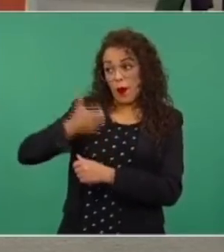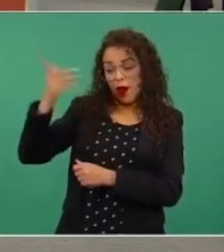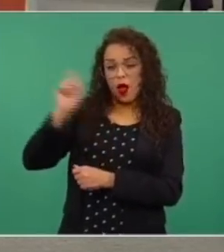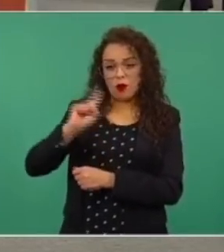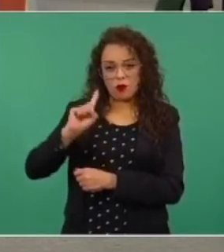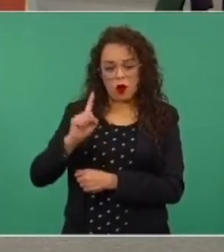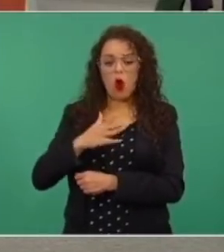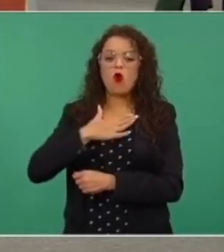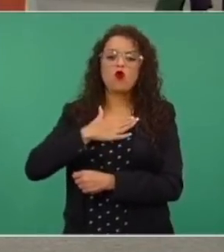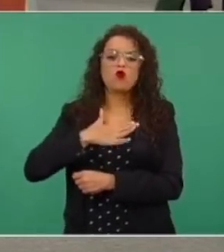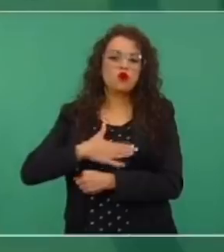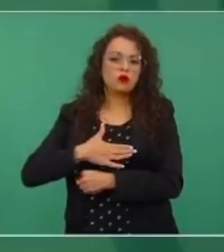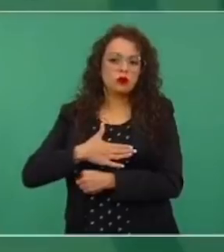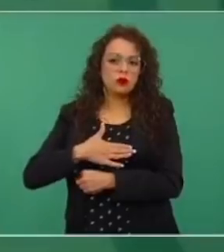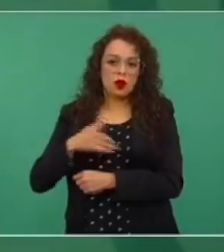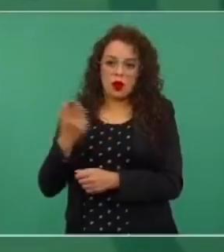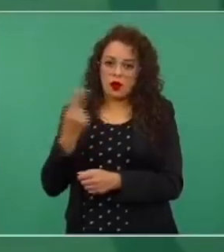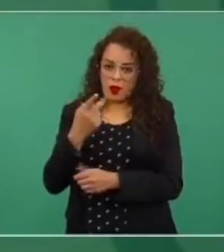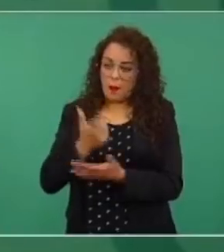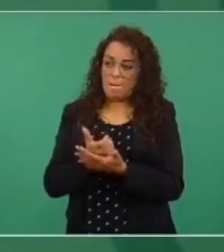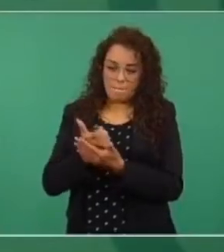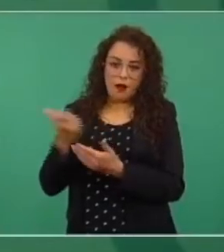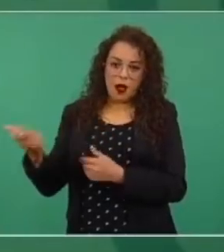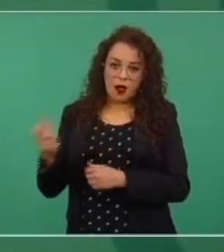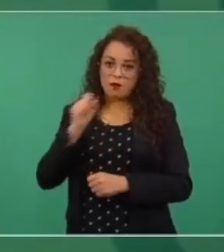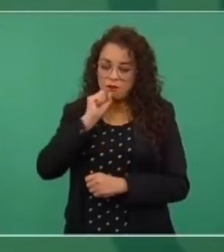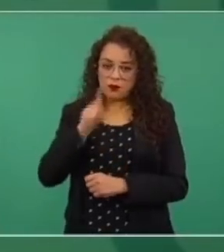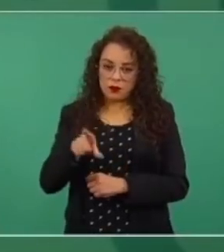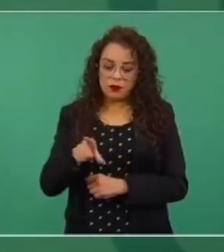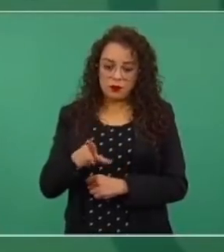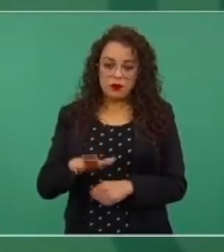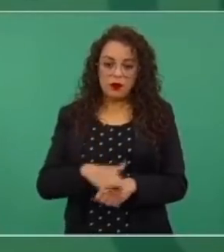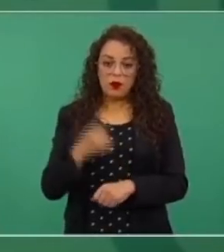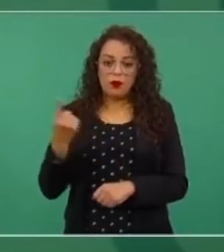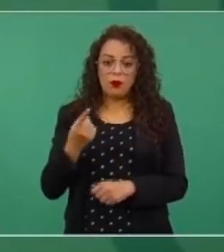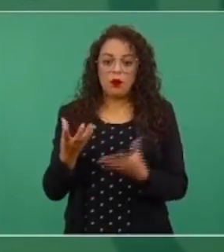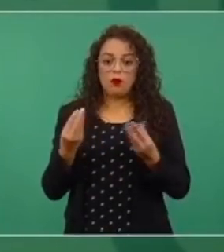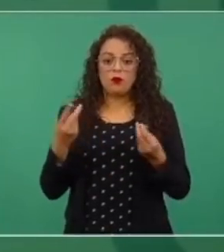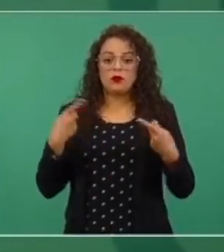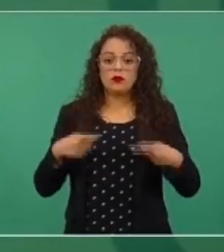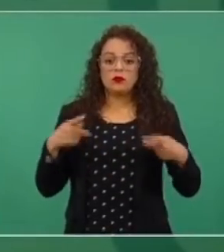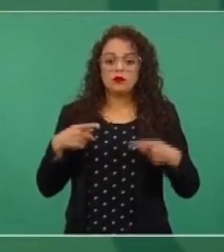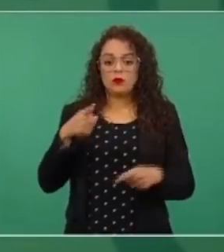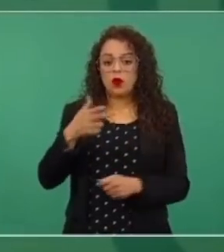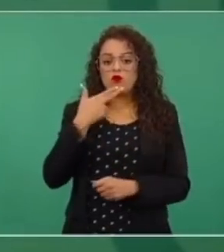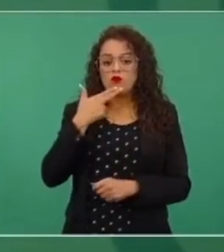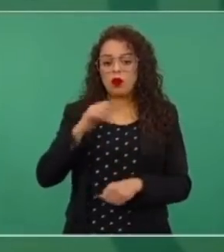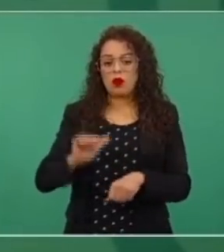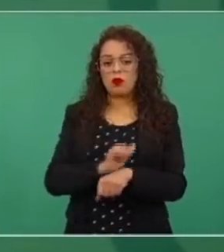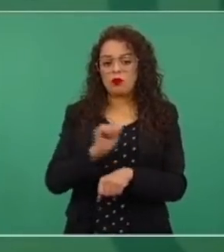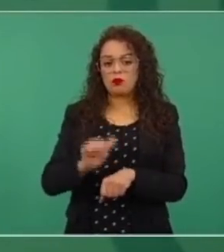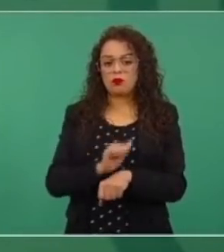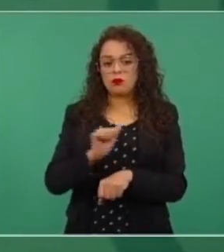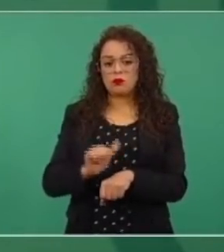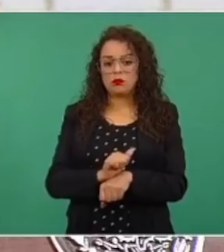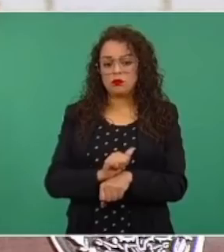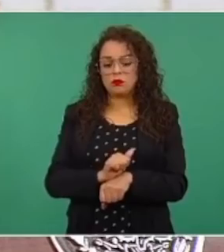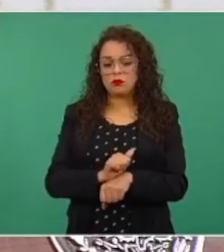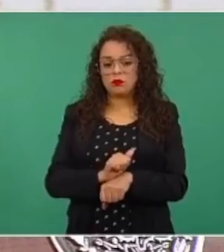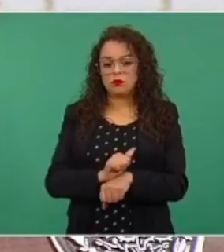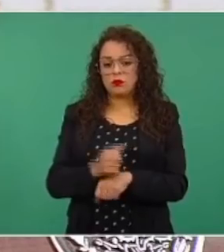justa, porque también hay mucha gente que utiliza esos carros porque no tiene para